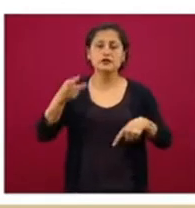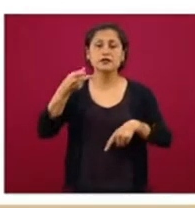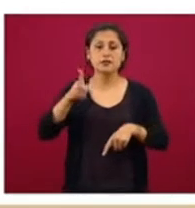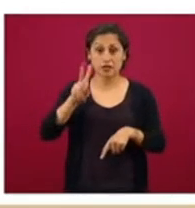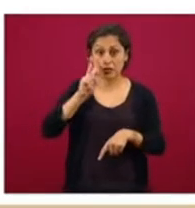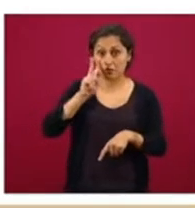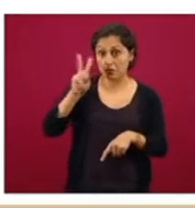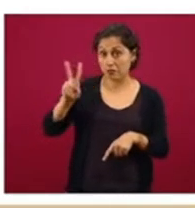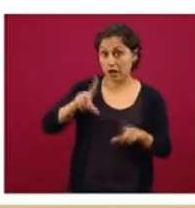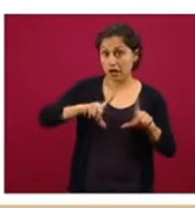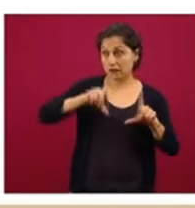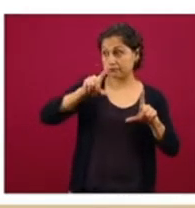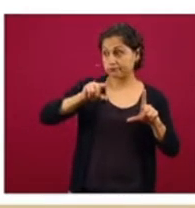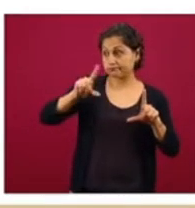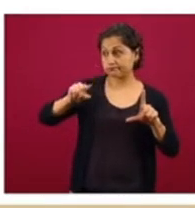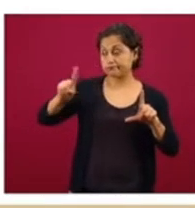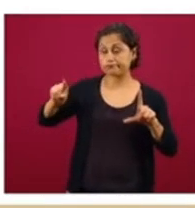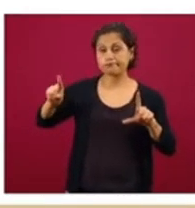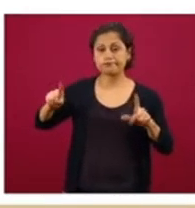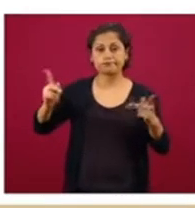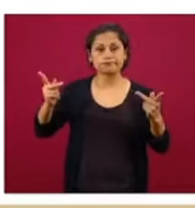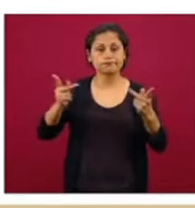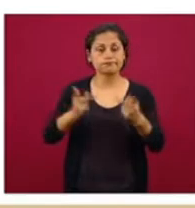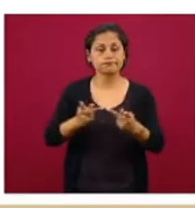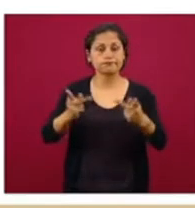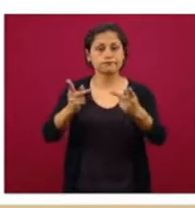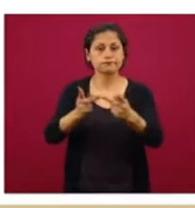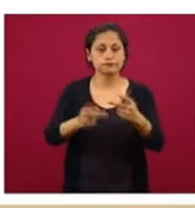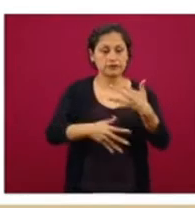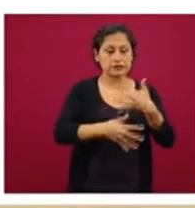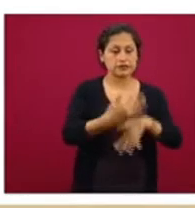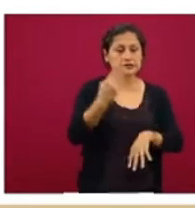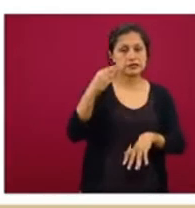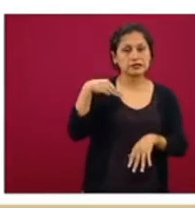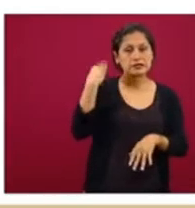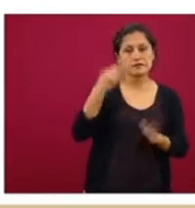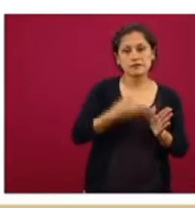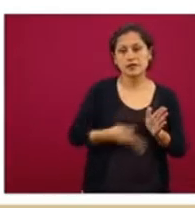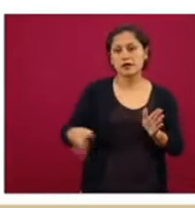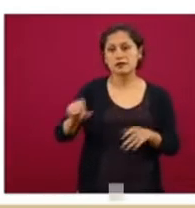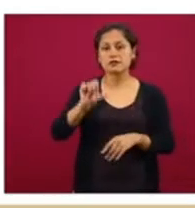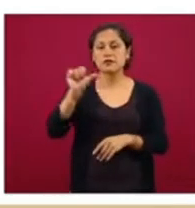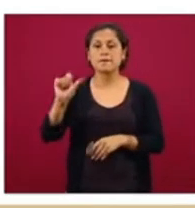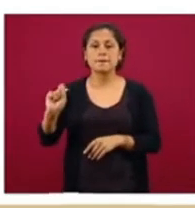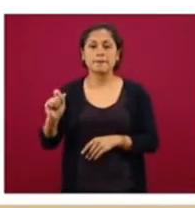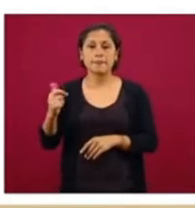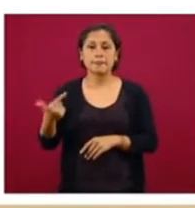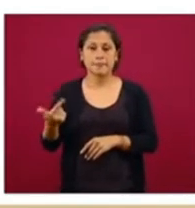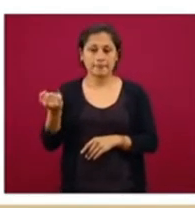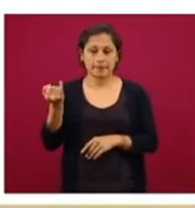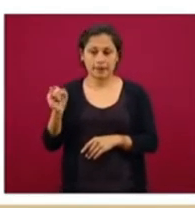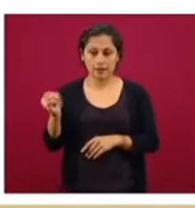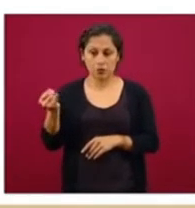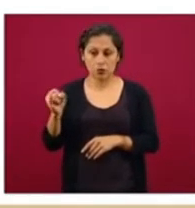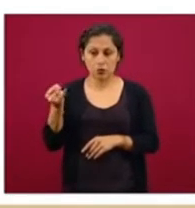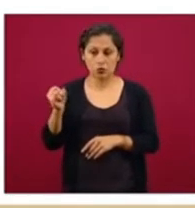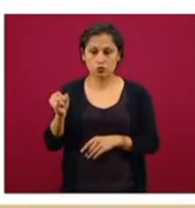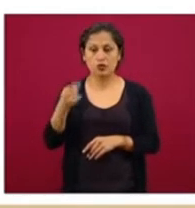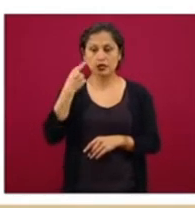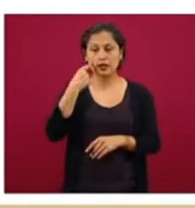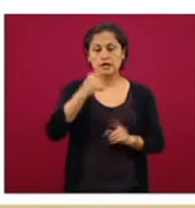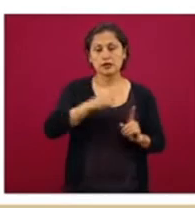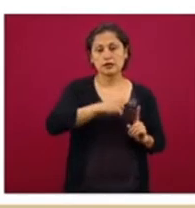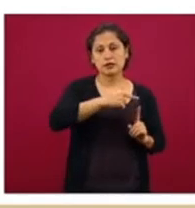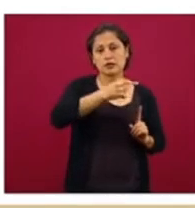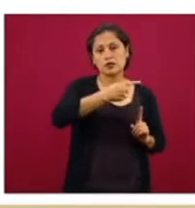misma. En las mismas fechas, esto es 15 de marzo, allá termina el 27 de junio. Y aquí dice 2, 4, 6,